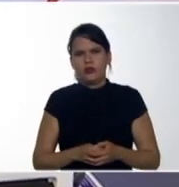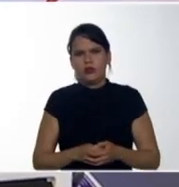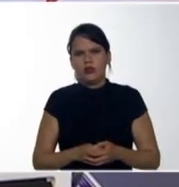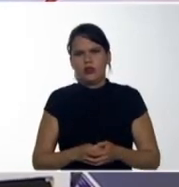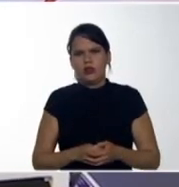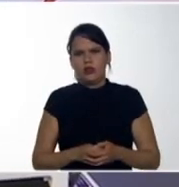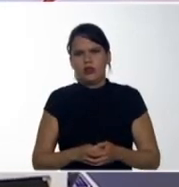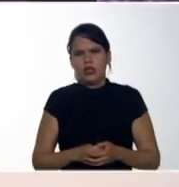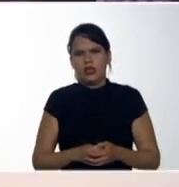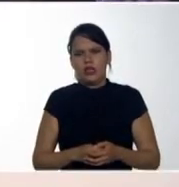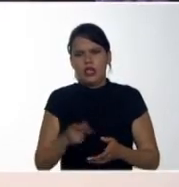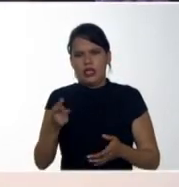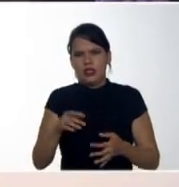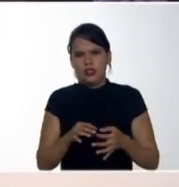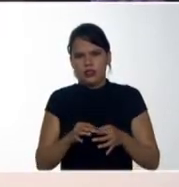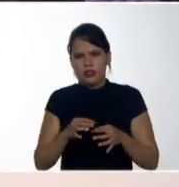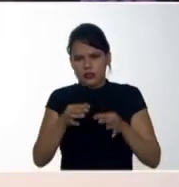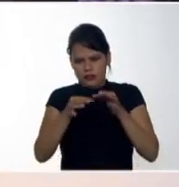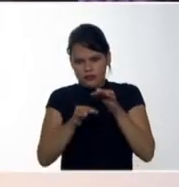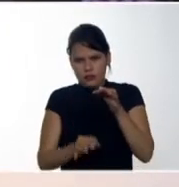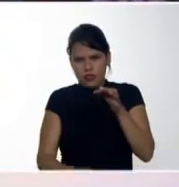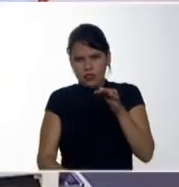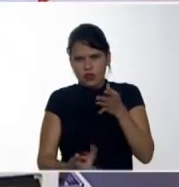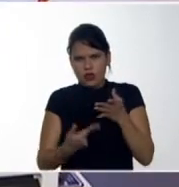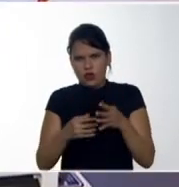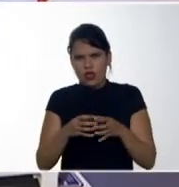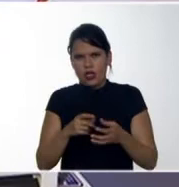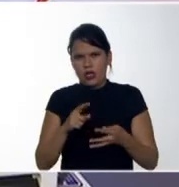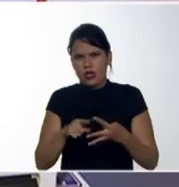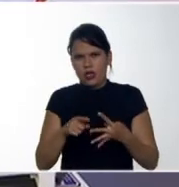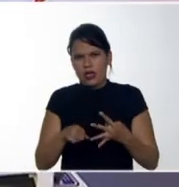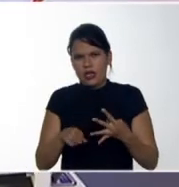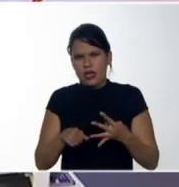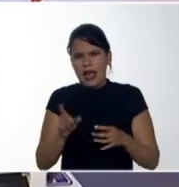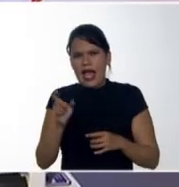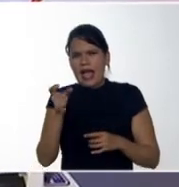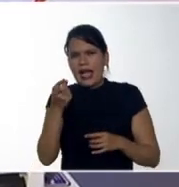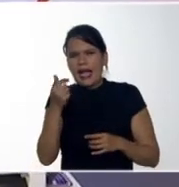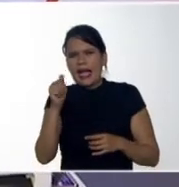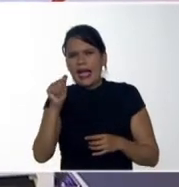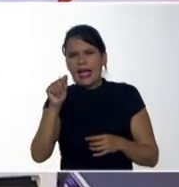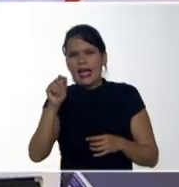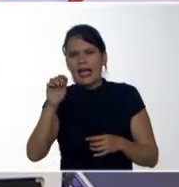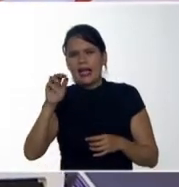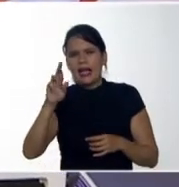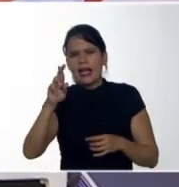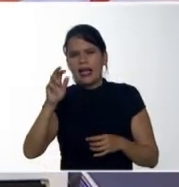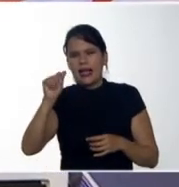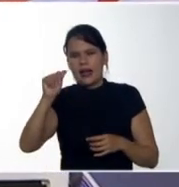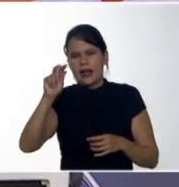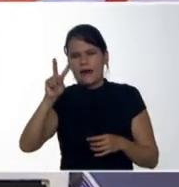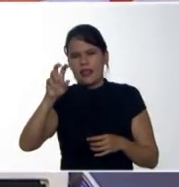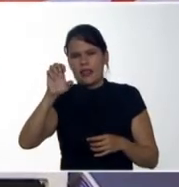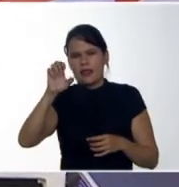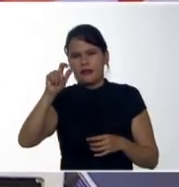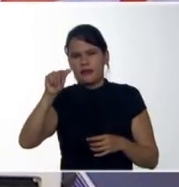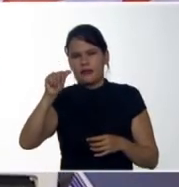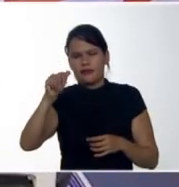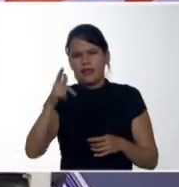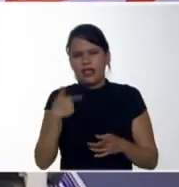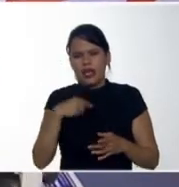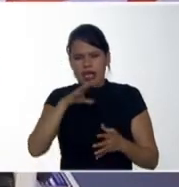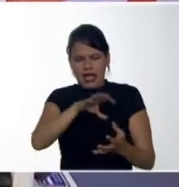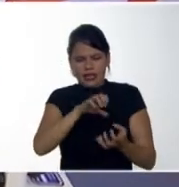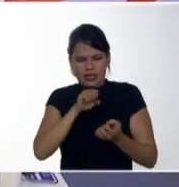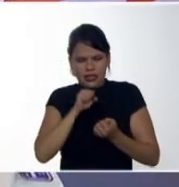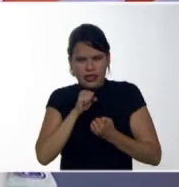es la medición, ¿verdad?, con que la gravedad terrestre atrae los objetos a la superficie de